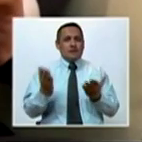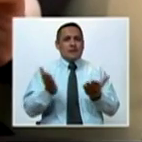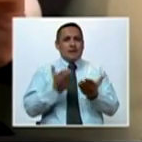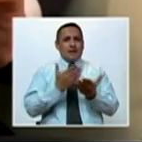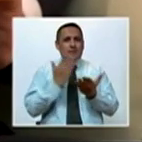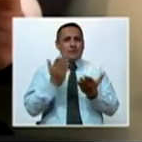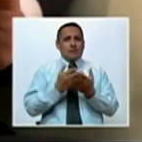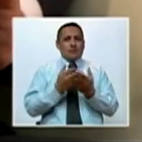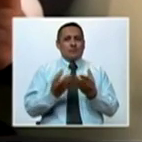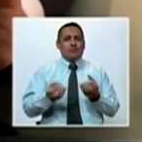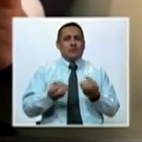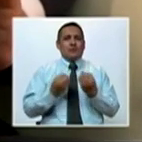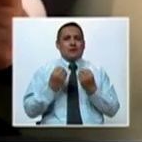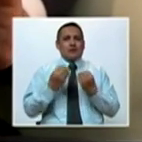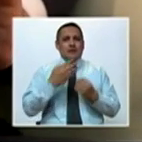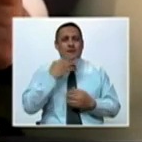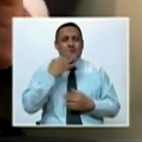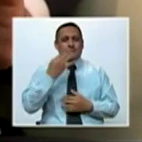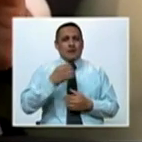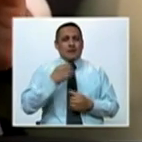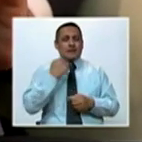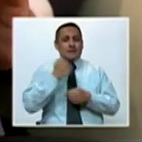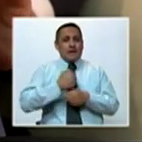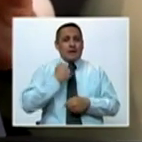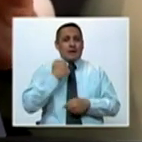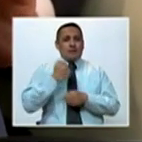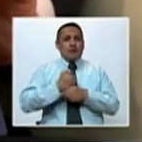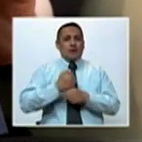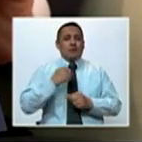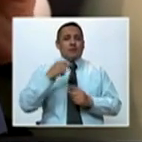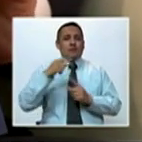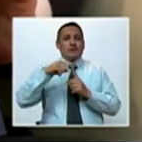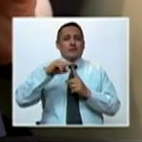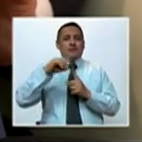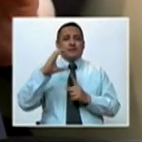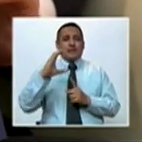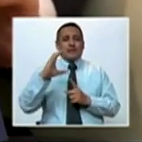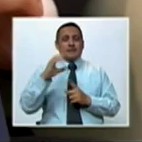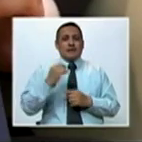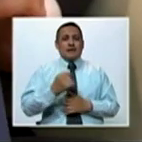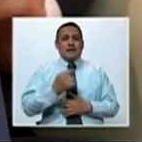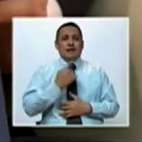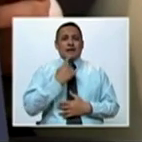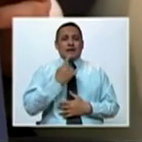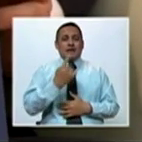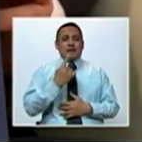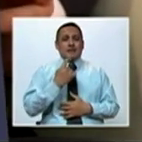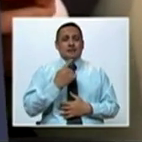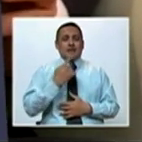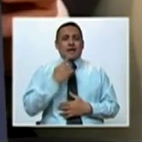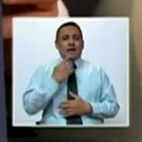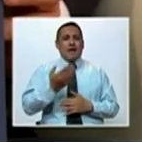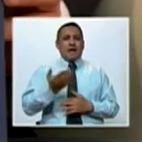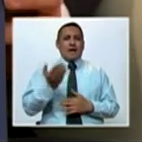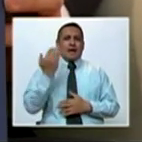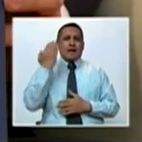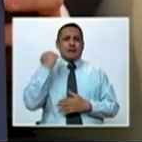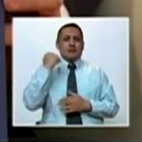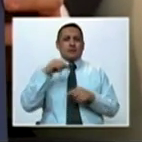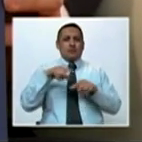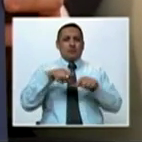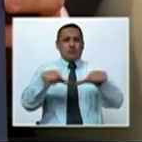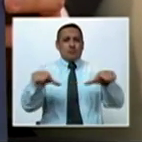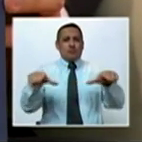de publicaciones, porque la labor del Tribunal Constitucional desde